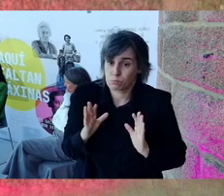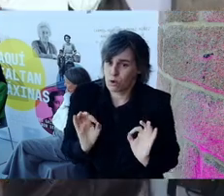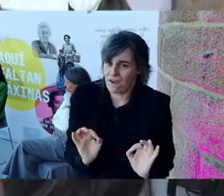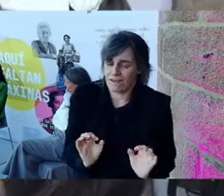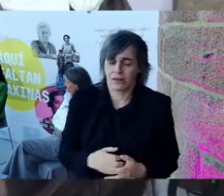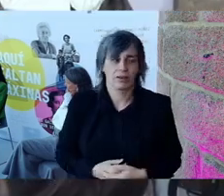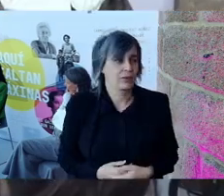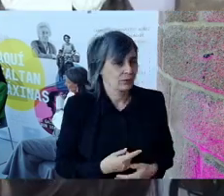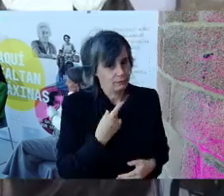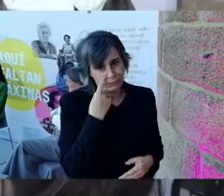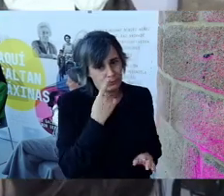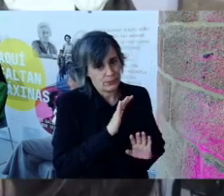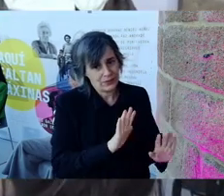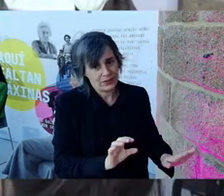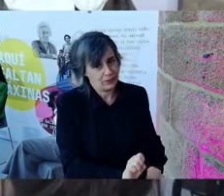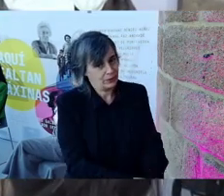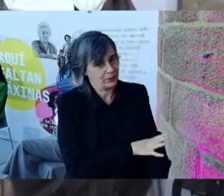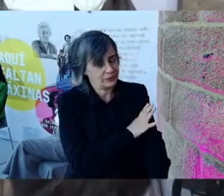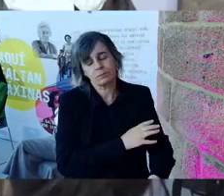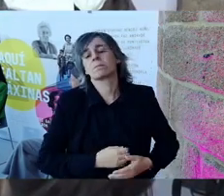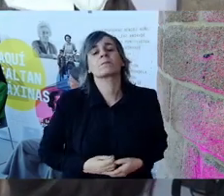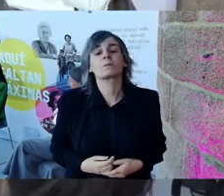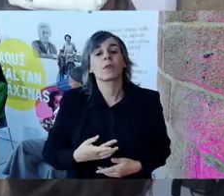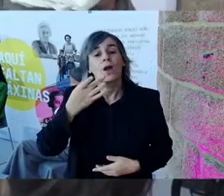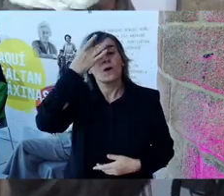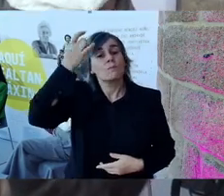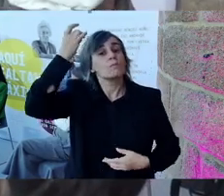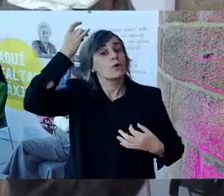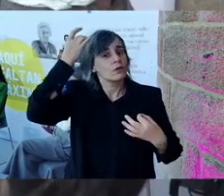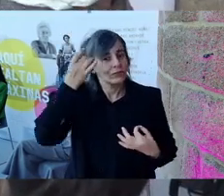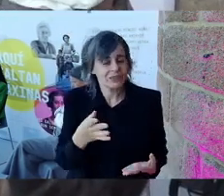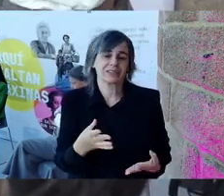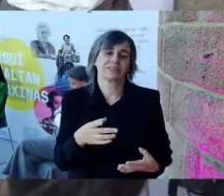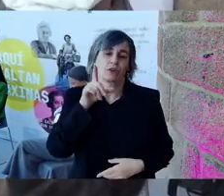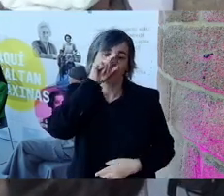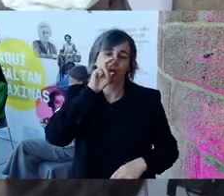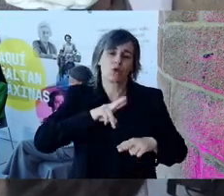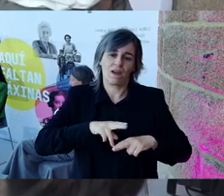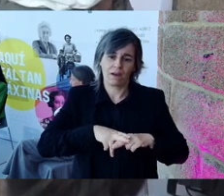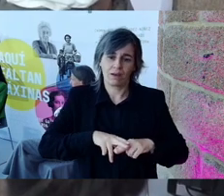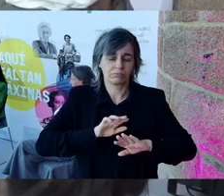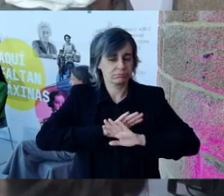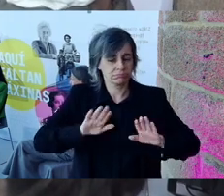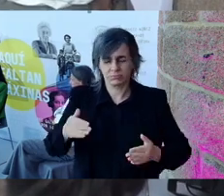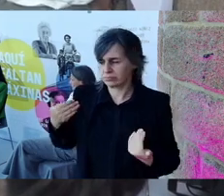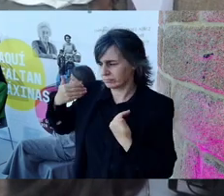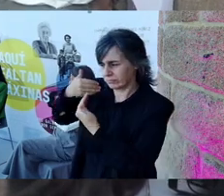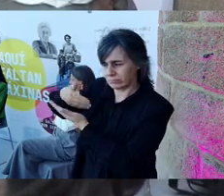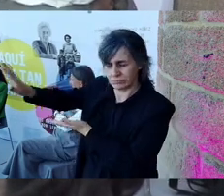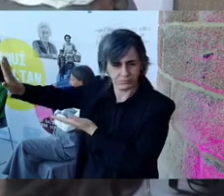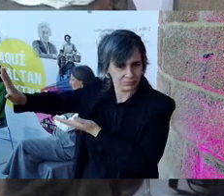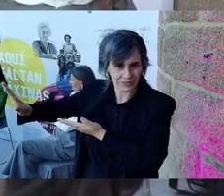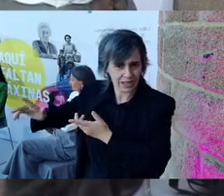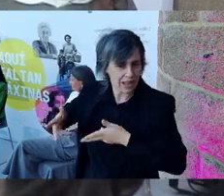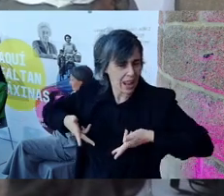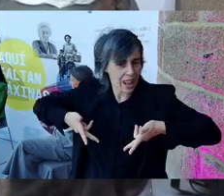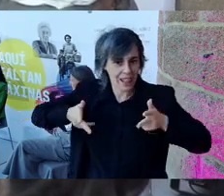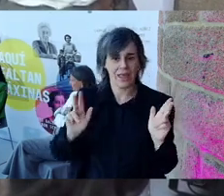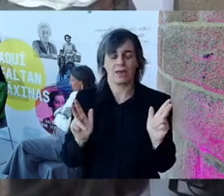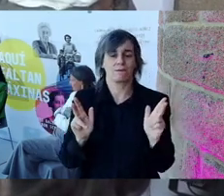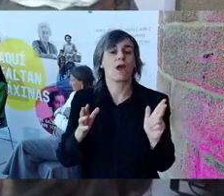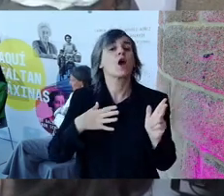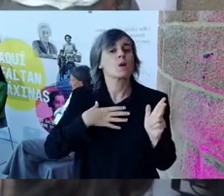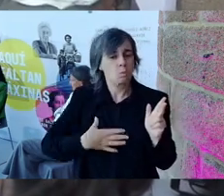Tremendo, debía ser tremendo. Bueno, o caso que por fin Urraca se libra de batallador y es libre